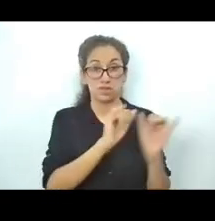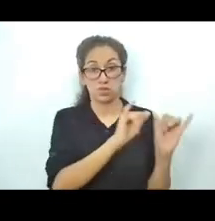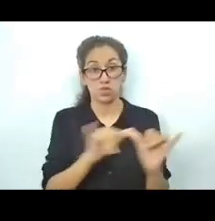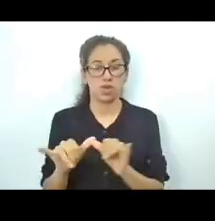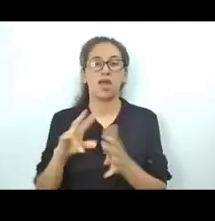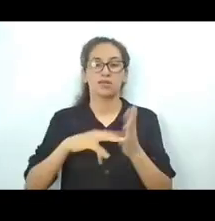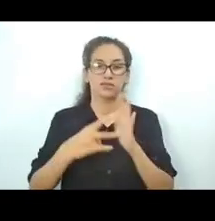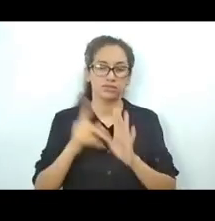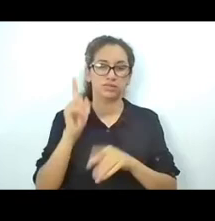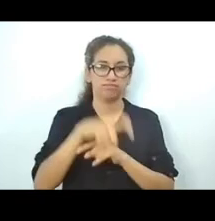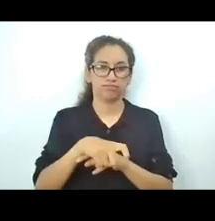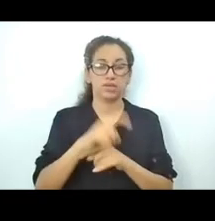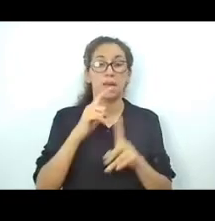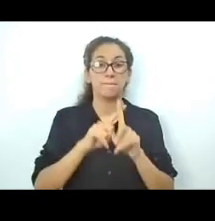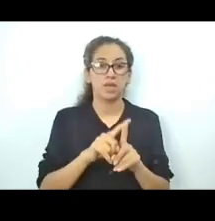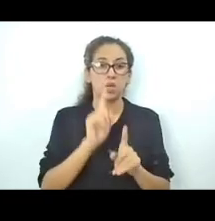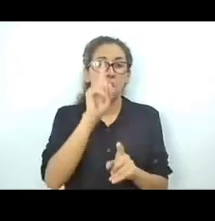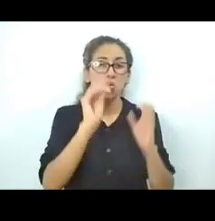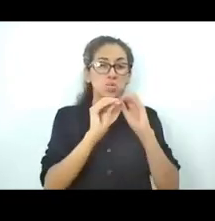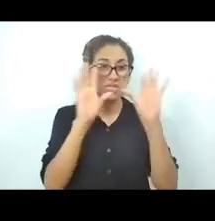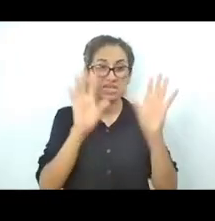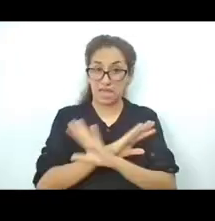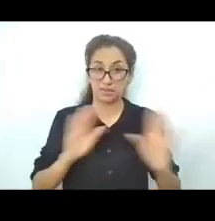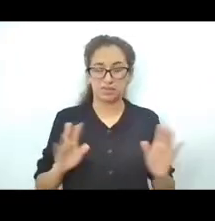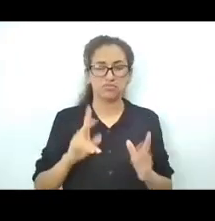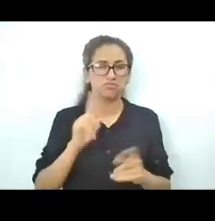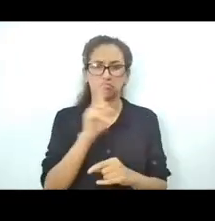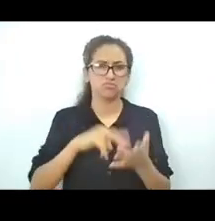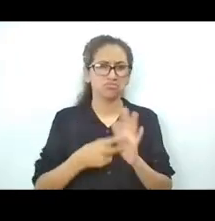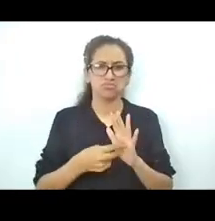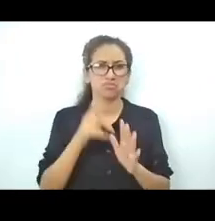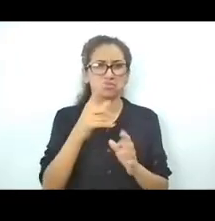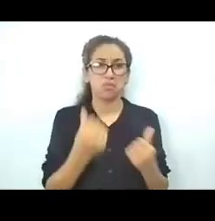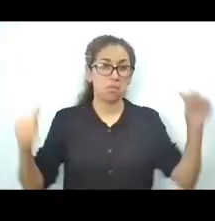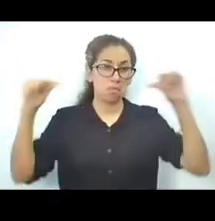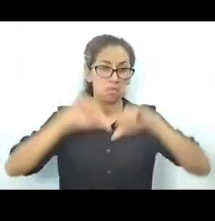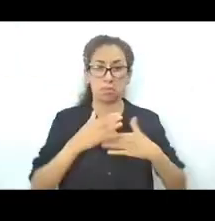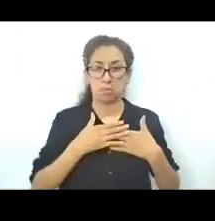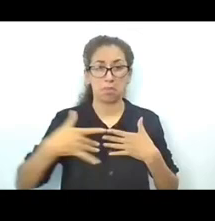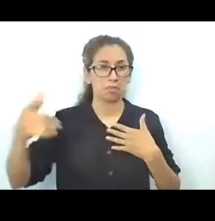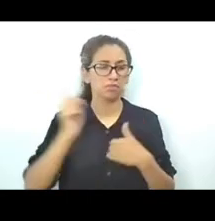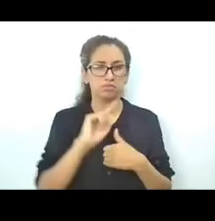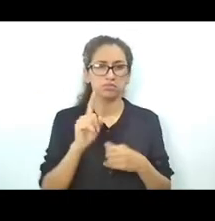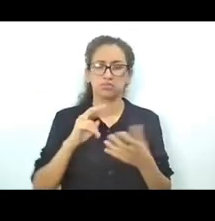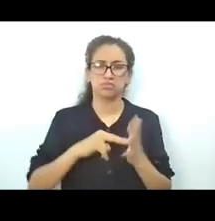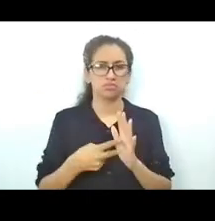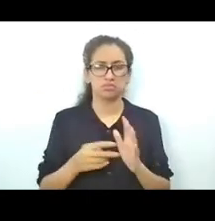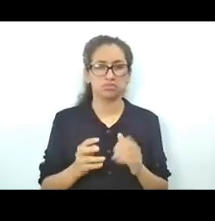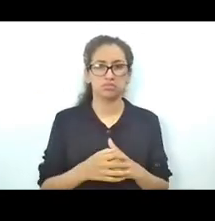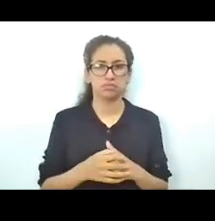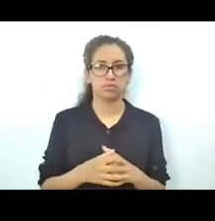aquí significa, pues, que si una vez tuviste un fracaso, pues no significa que tienes que tener el logo de que tienes un problema